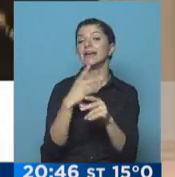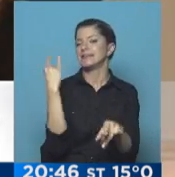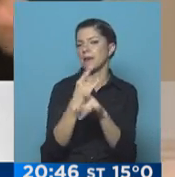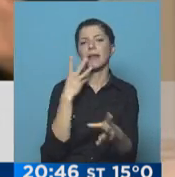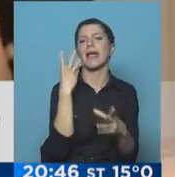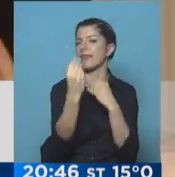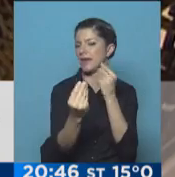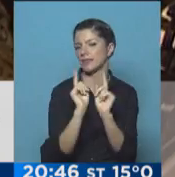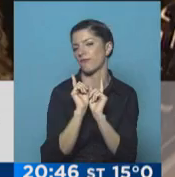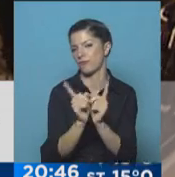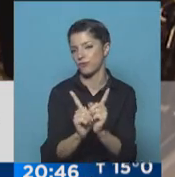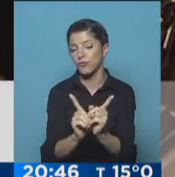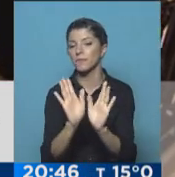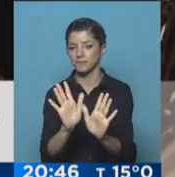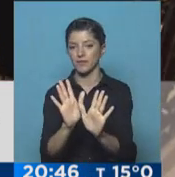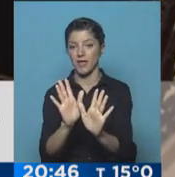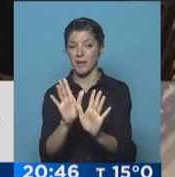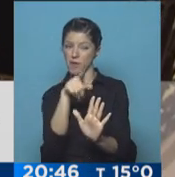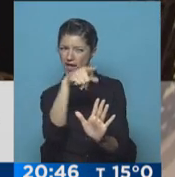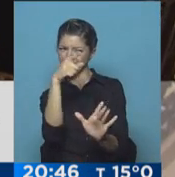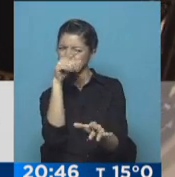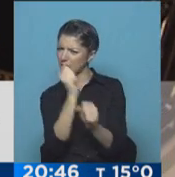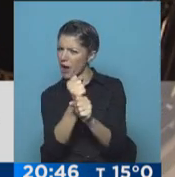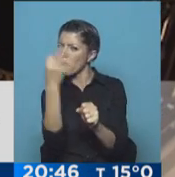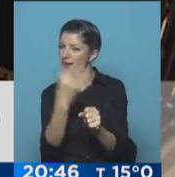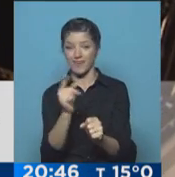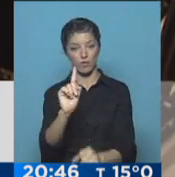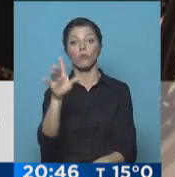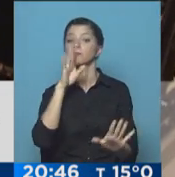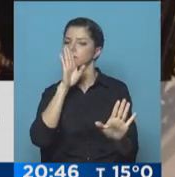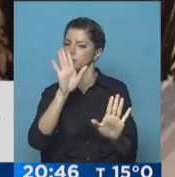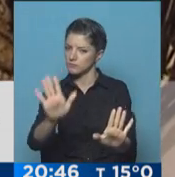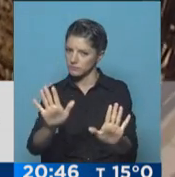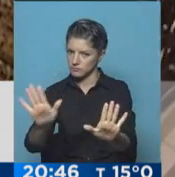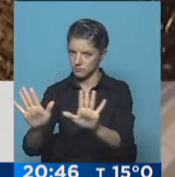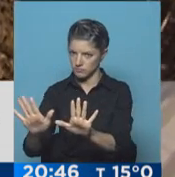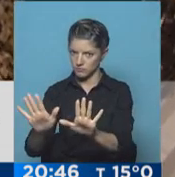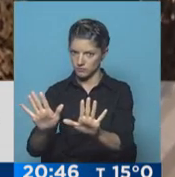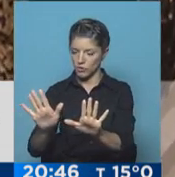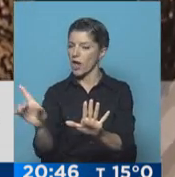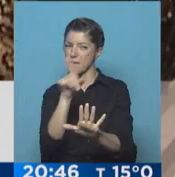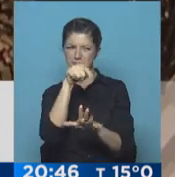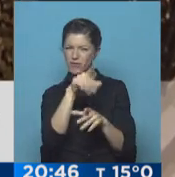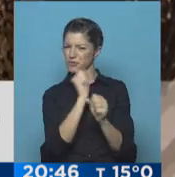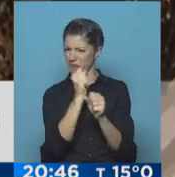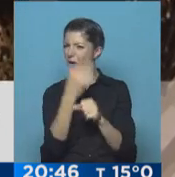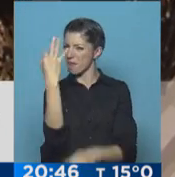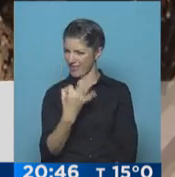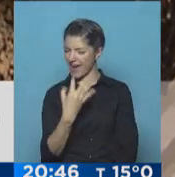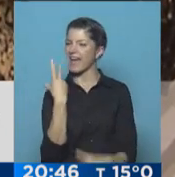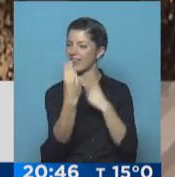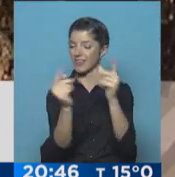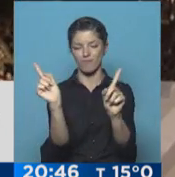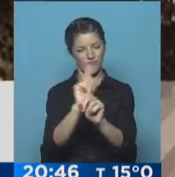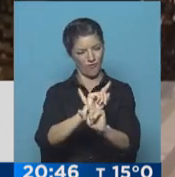pero no es su verdadero... No. Momento. No es su verdadero trabajo.